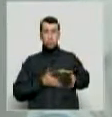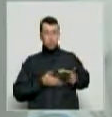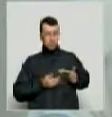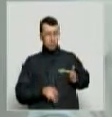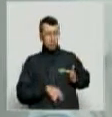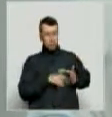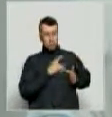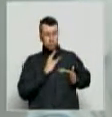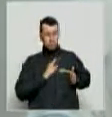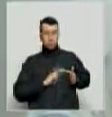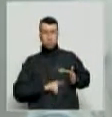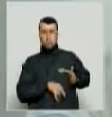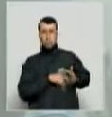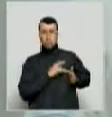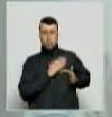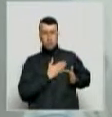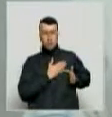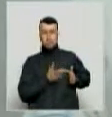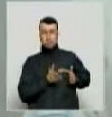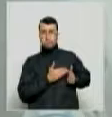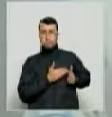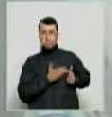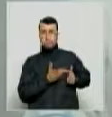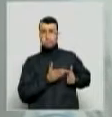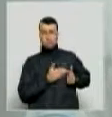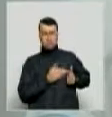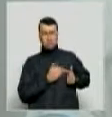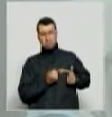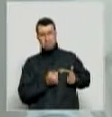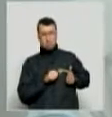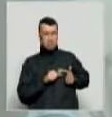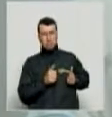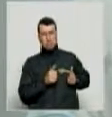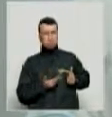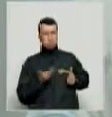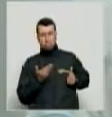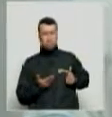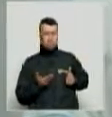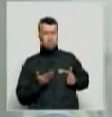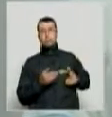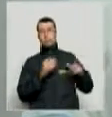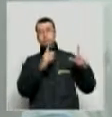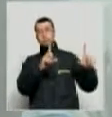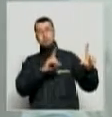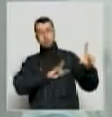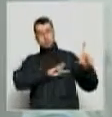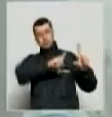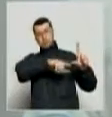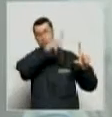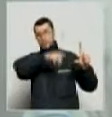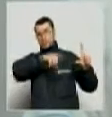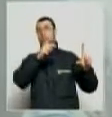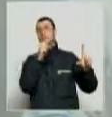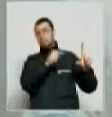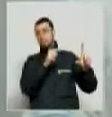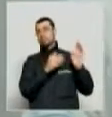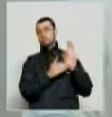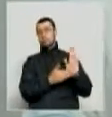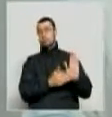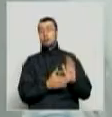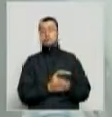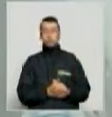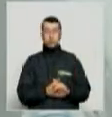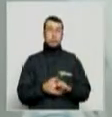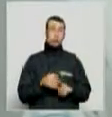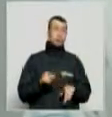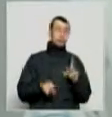ha aumentado de tamaño a raíz de la presión arterial elevada o de otras enfermedades subyacentes. Y también muchas veces no sabemos